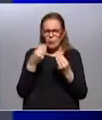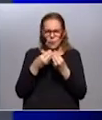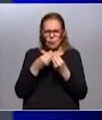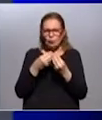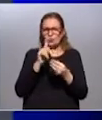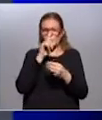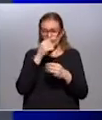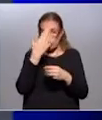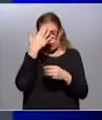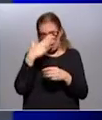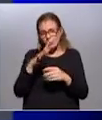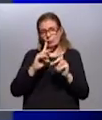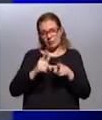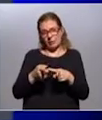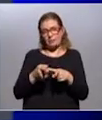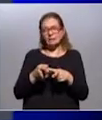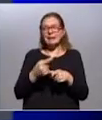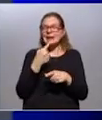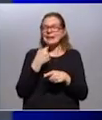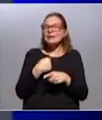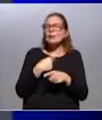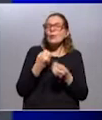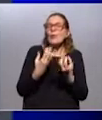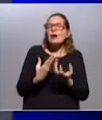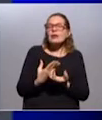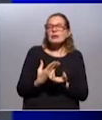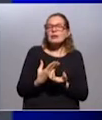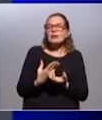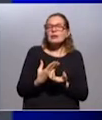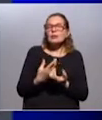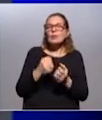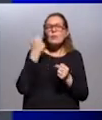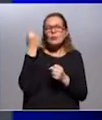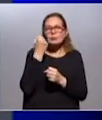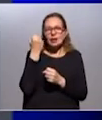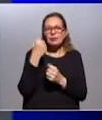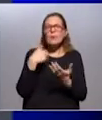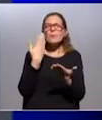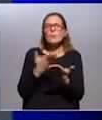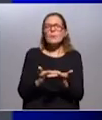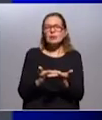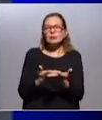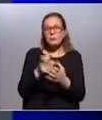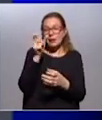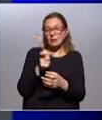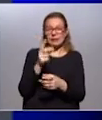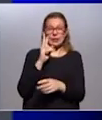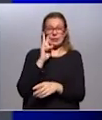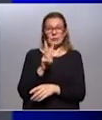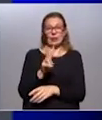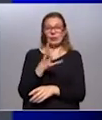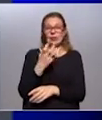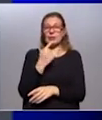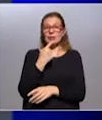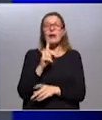yo rural también y también y si decís cuáles son las claves las propuestas claves para la gente que está mirando qué